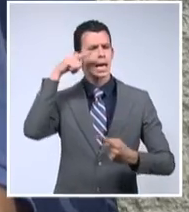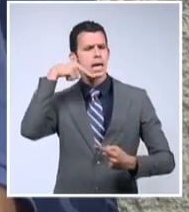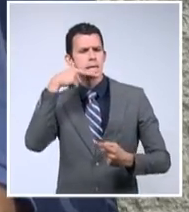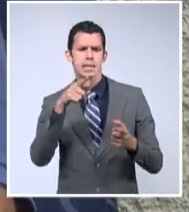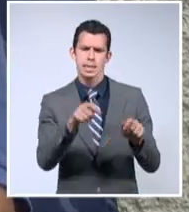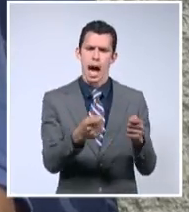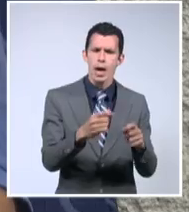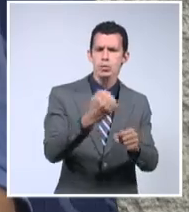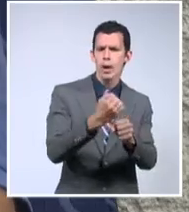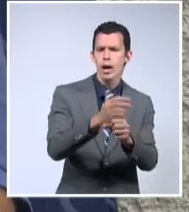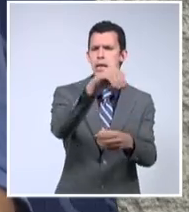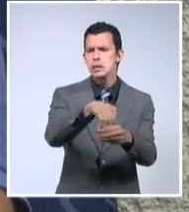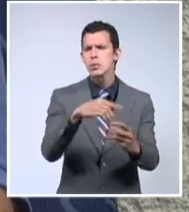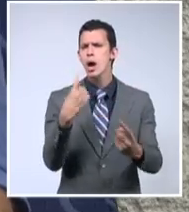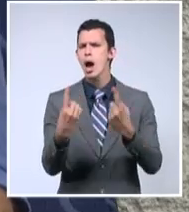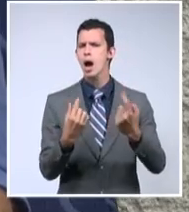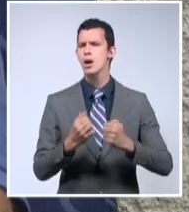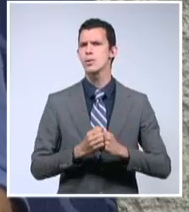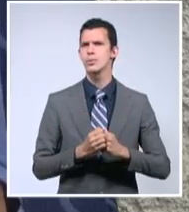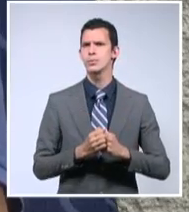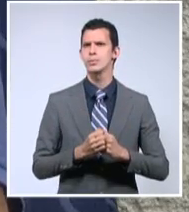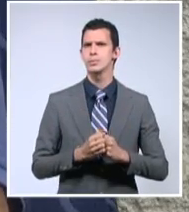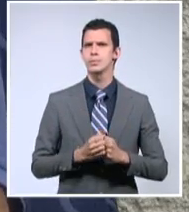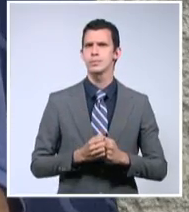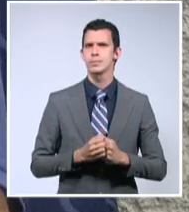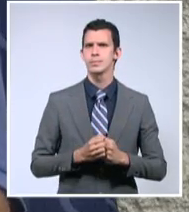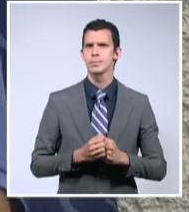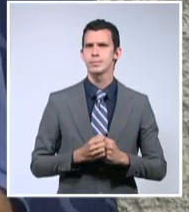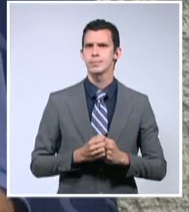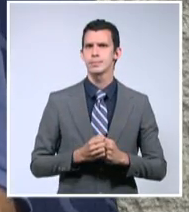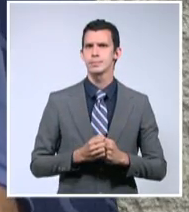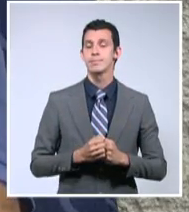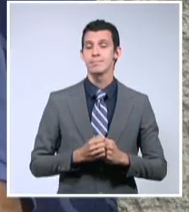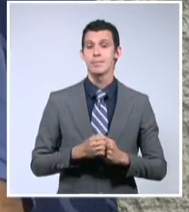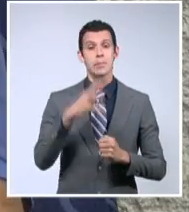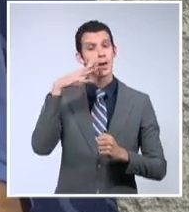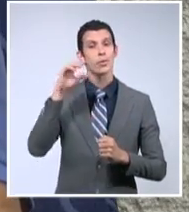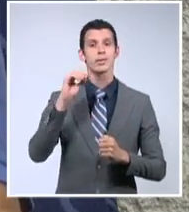porque planes de ellos eran atentar contra el Sistema Electroenergético Nacional